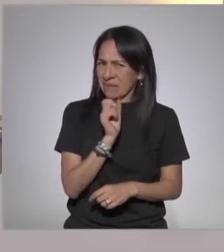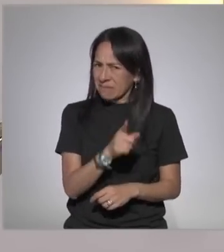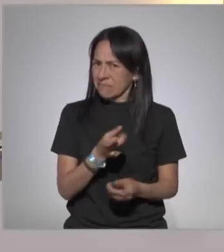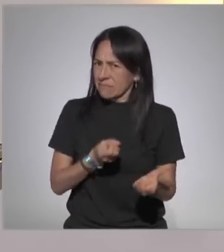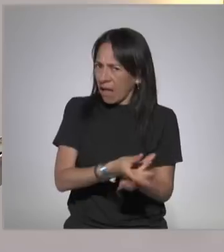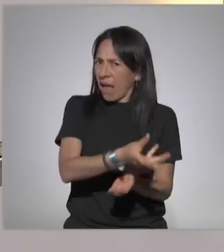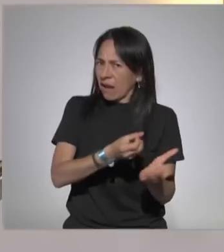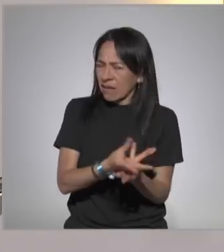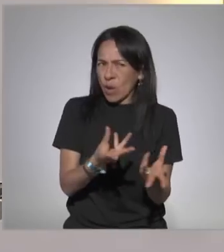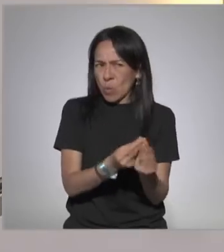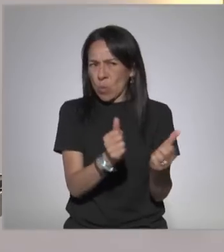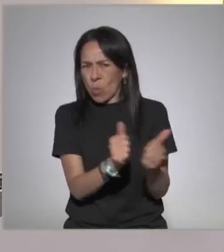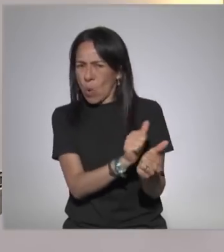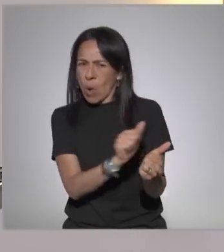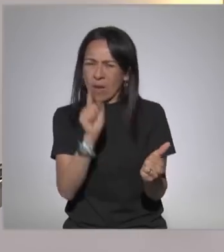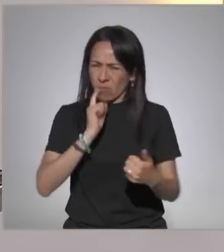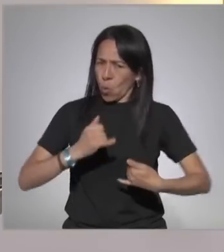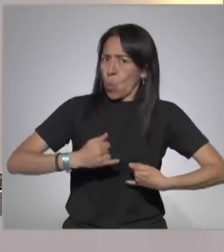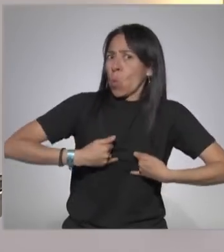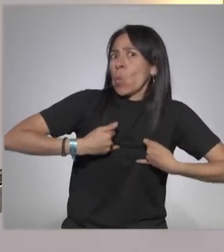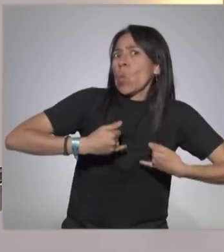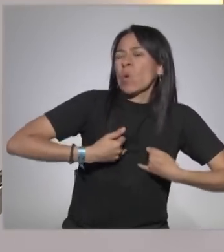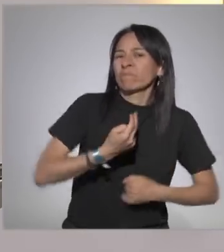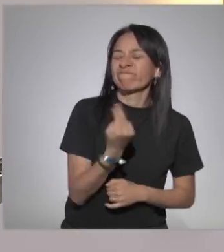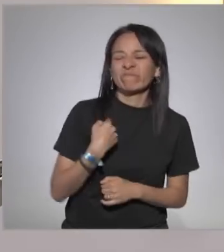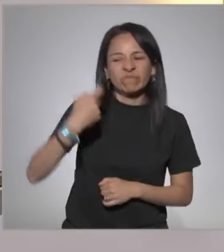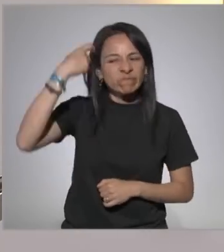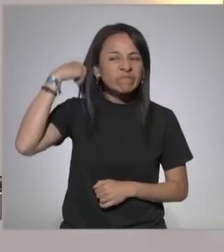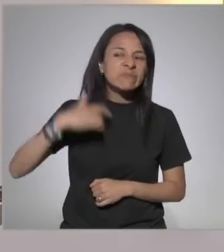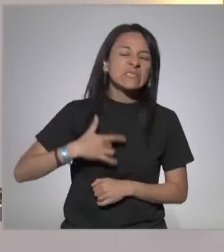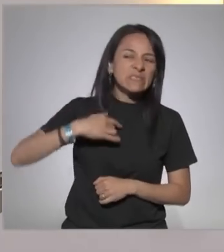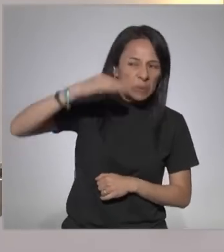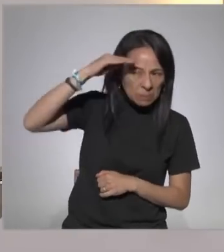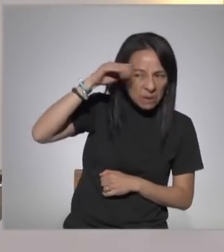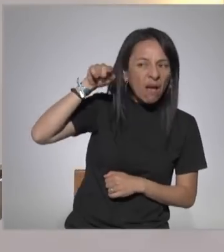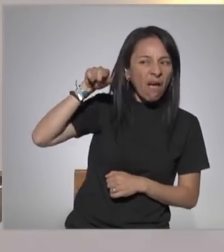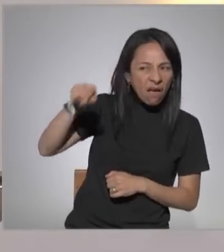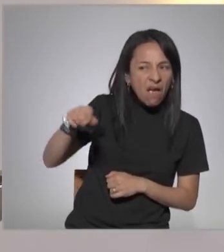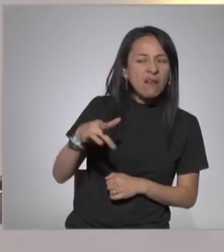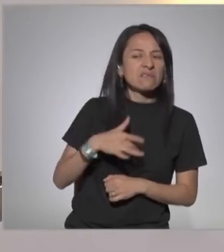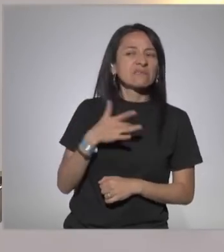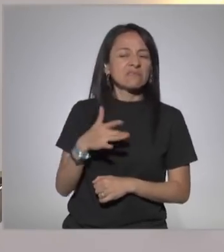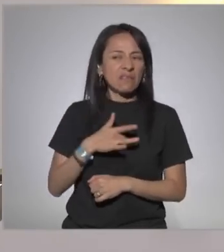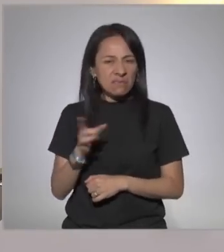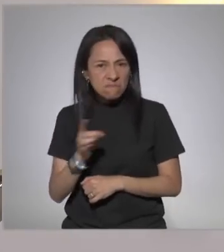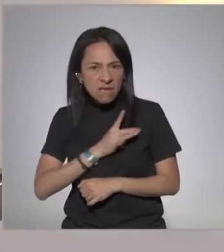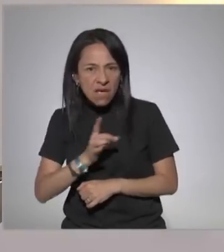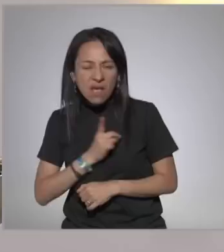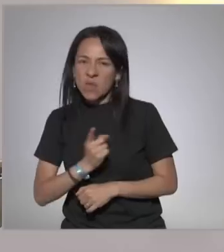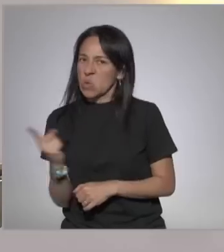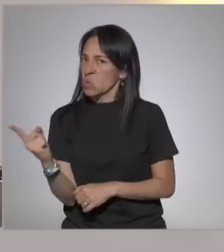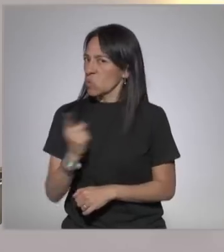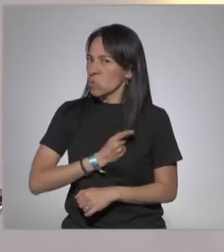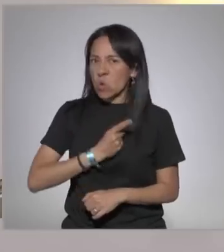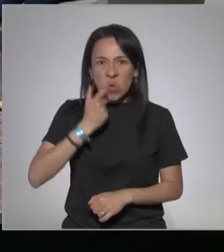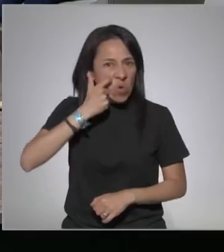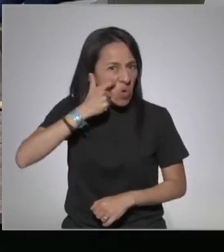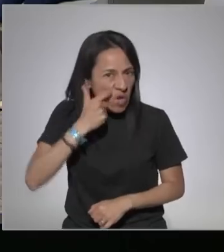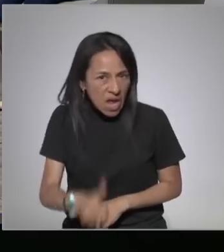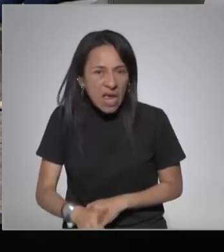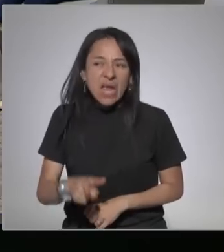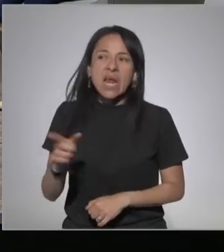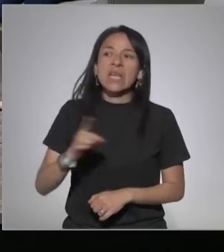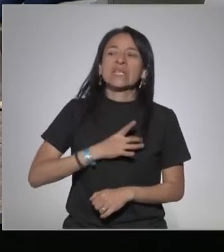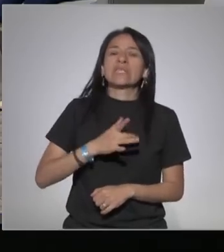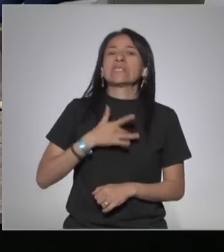que le dice, bueno, yo creo que es por el miedo que tiene a no estar solo, ¿no? O a estar solo más bien. Podría ser también. Y se relaciona con el otro comentario que nos